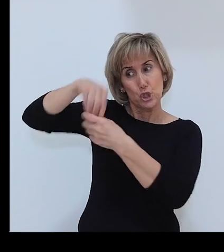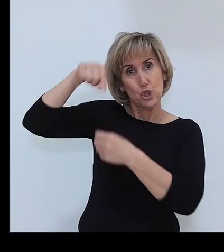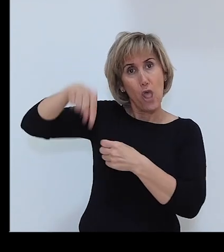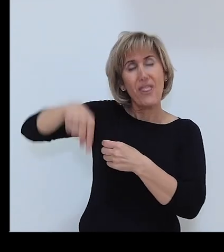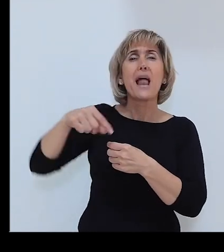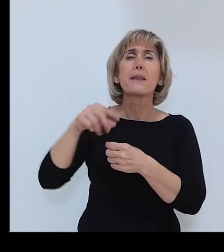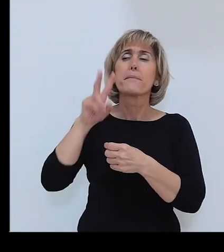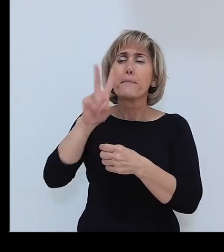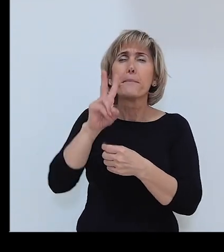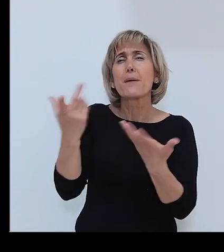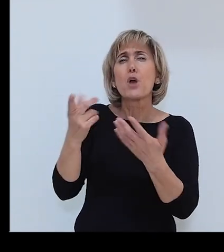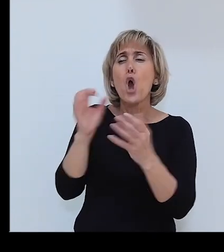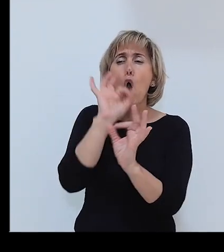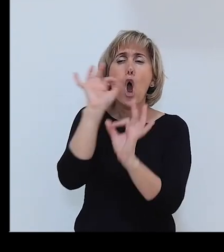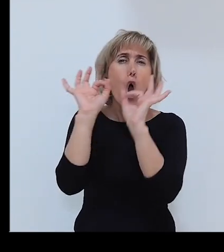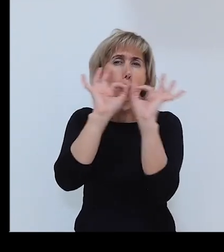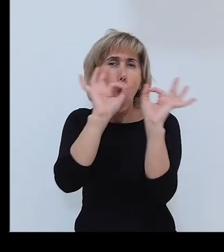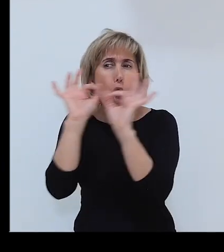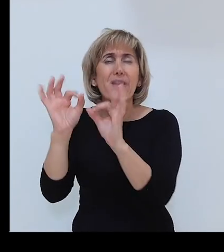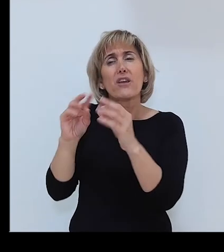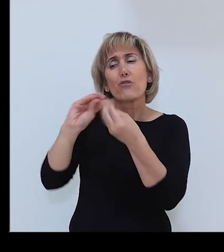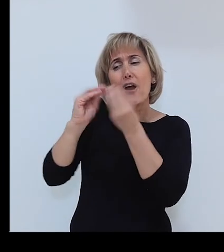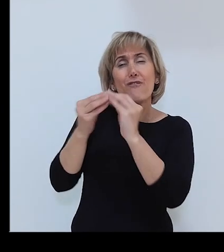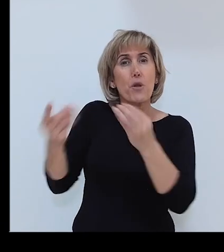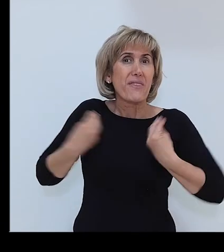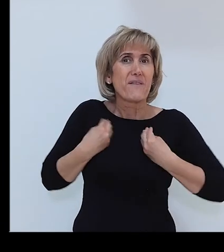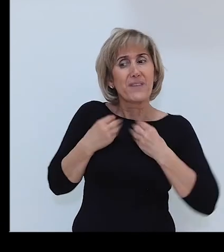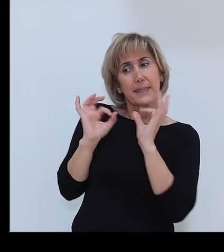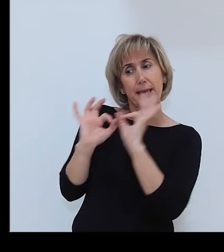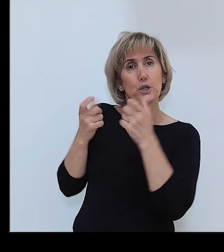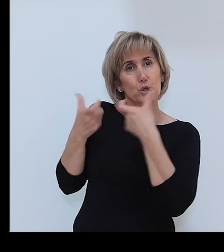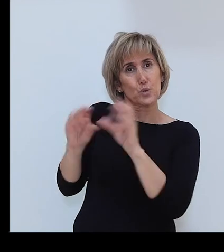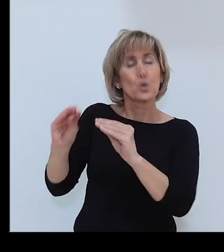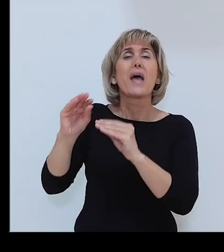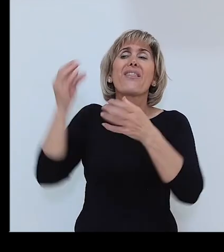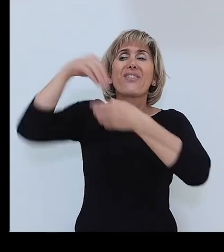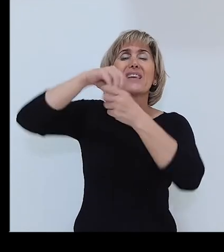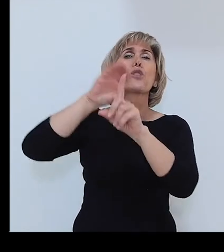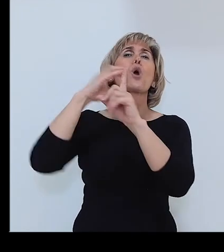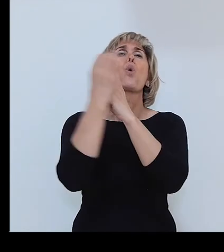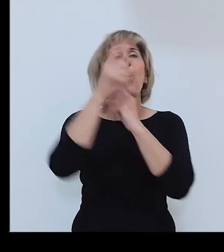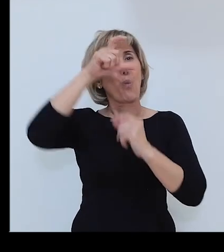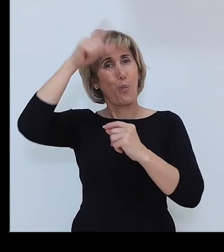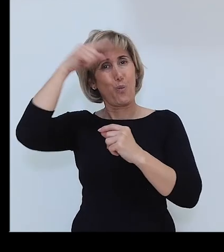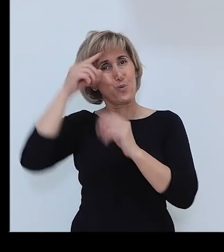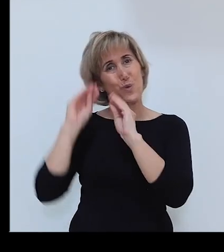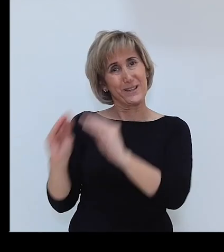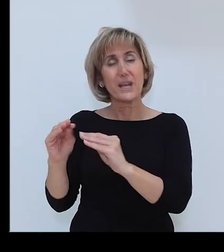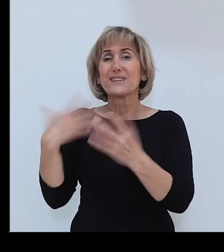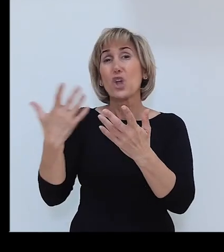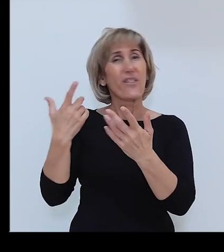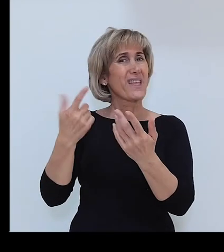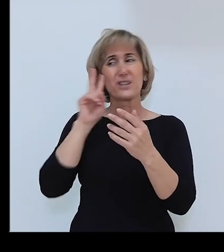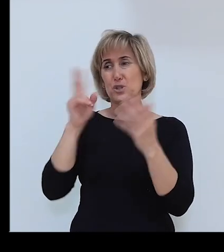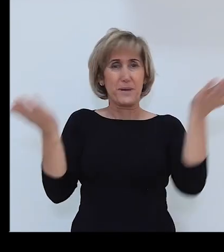construcción social que, digamos, apuntala un orden y un sistema de vida determinado dentro de